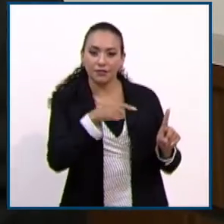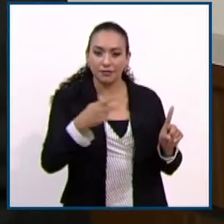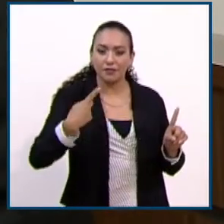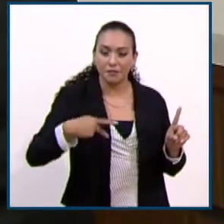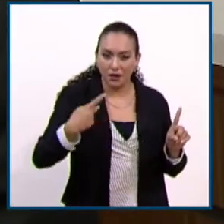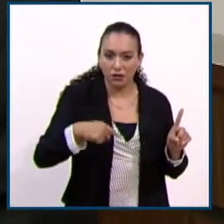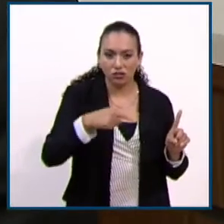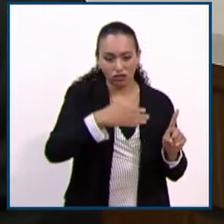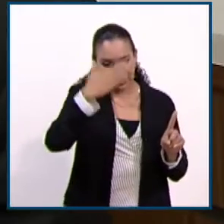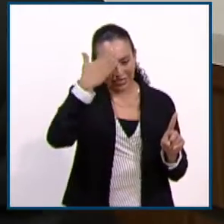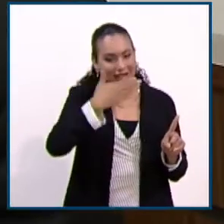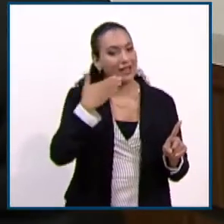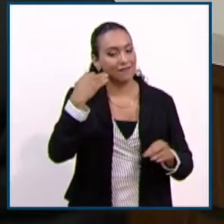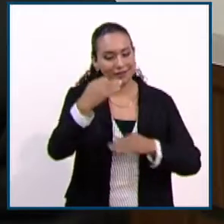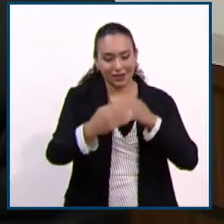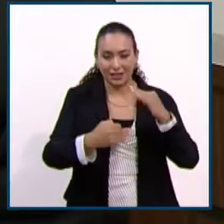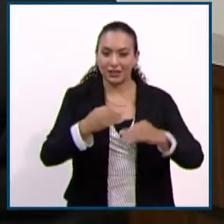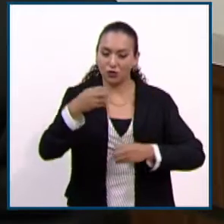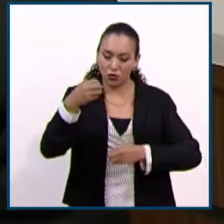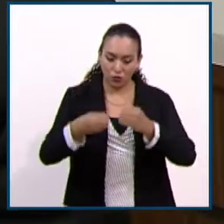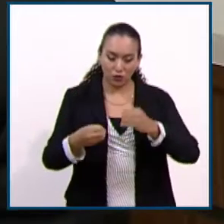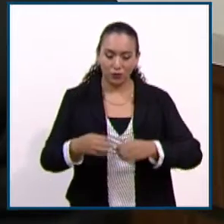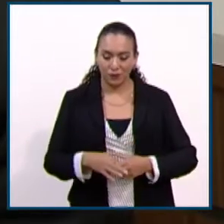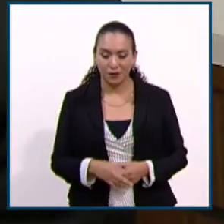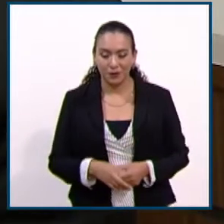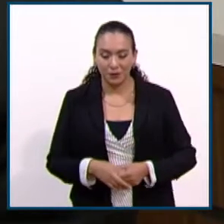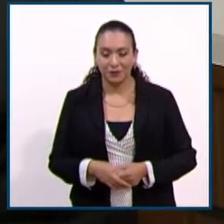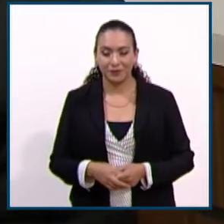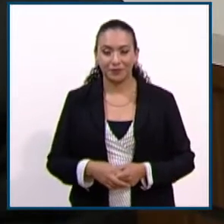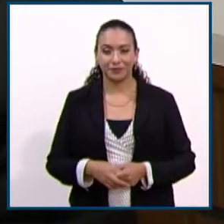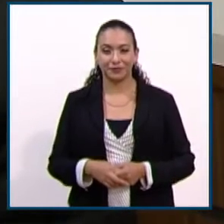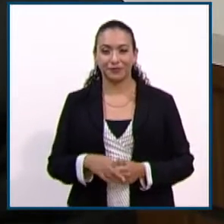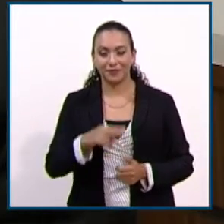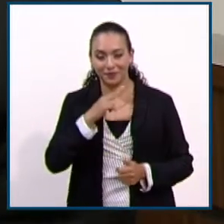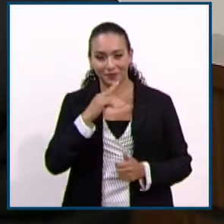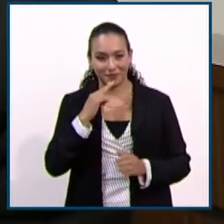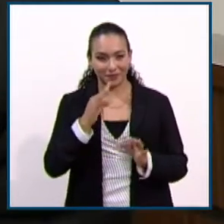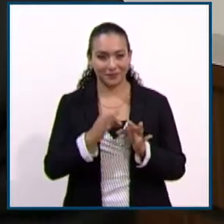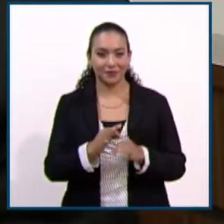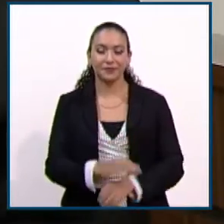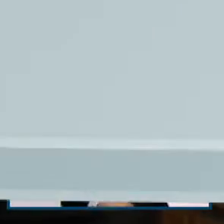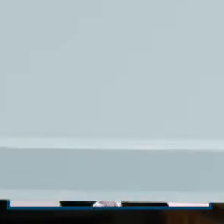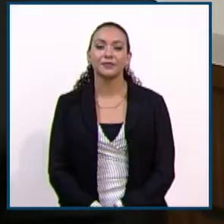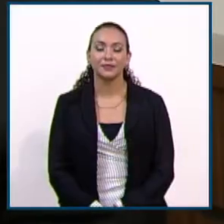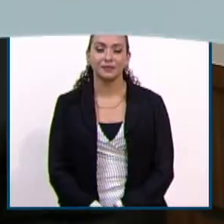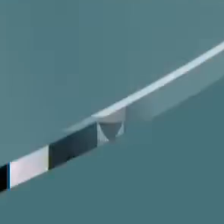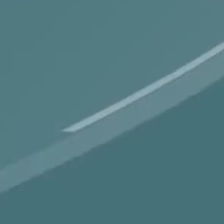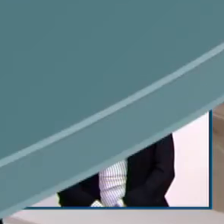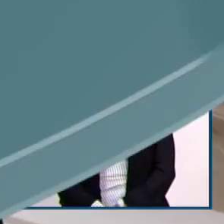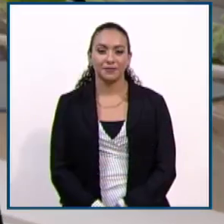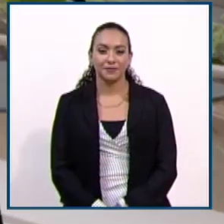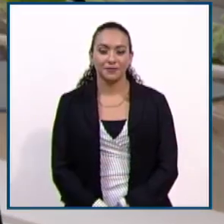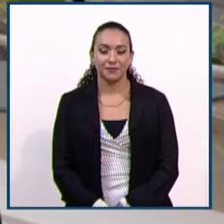sociedad jurídica. Para el canal del Poder Judicial de la Federación, Mario López Peña.